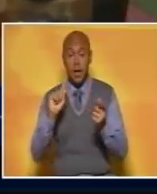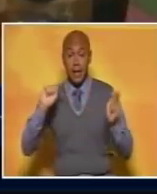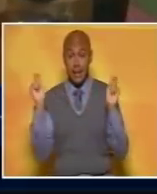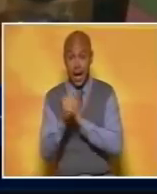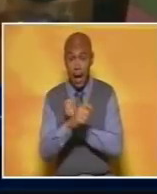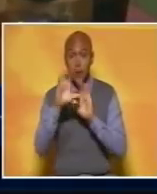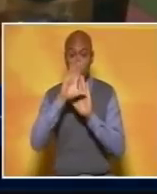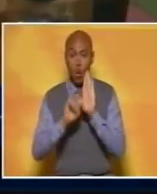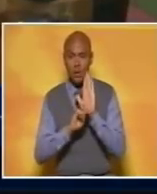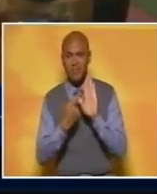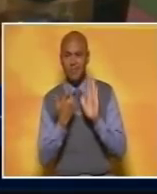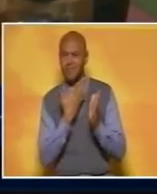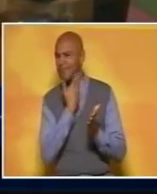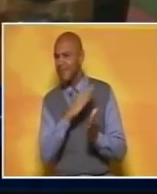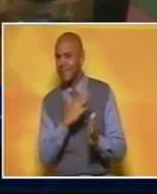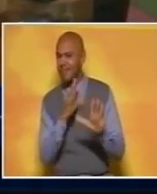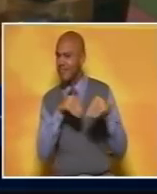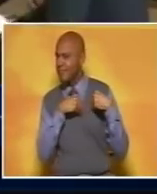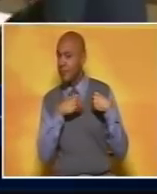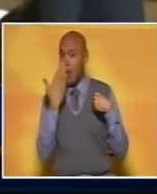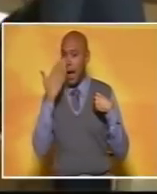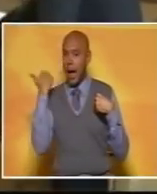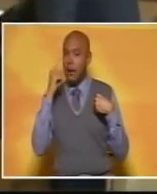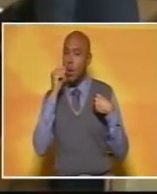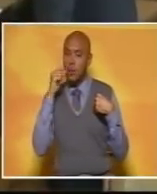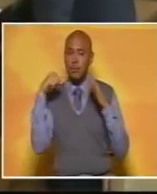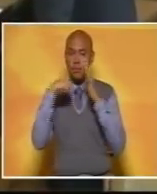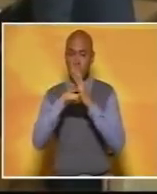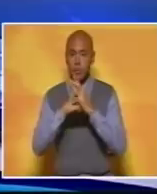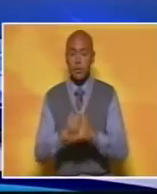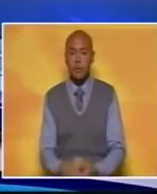de la Constitución heredada de la dictadura de Augusto Pinochet.